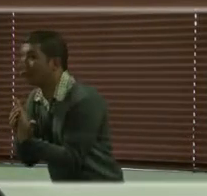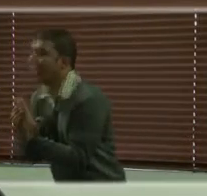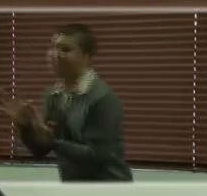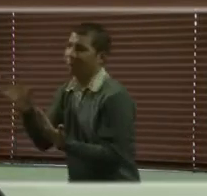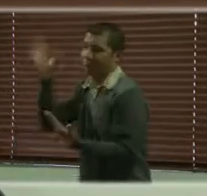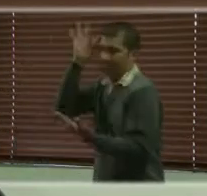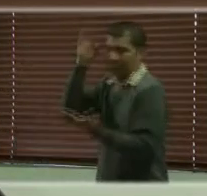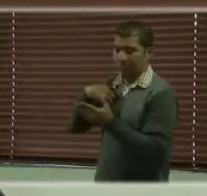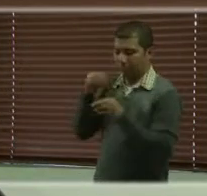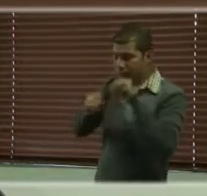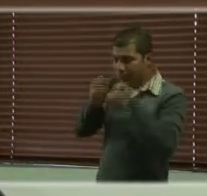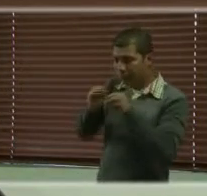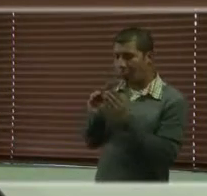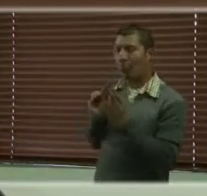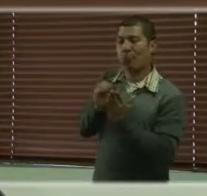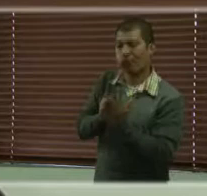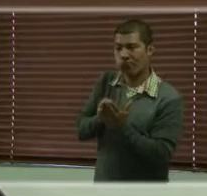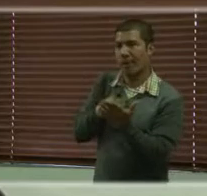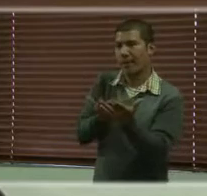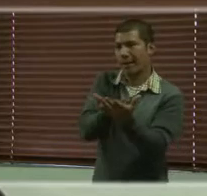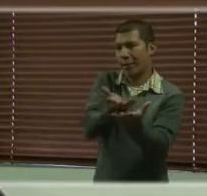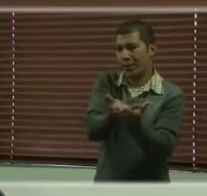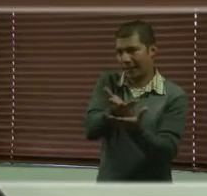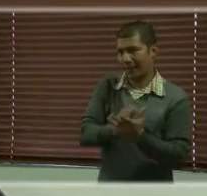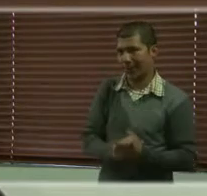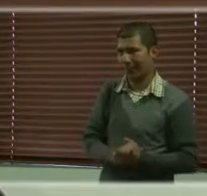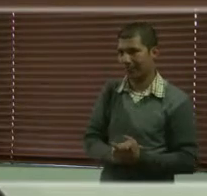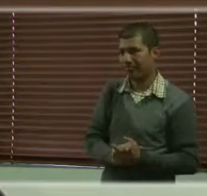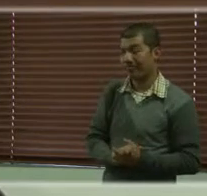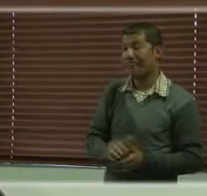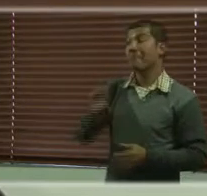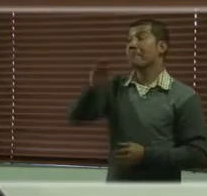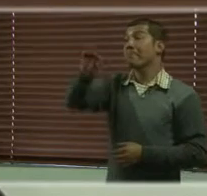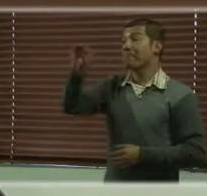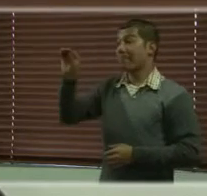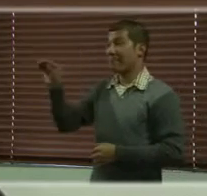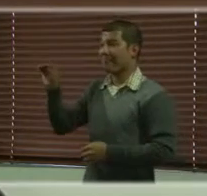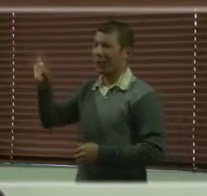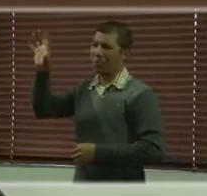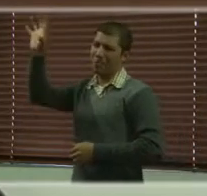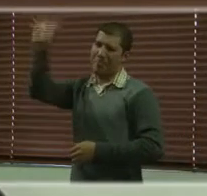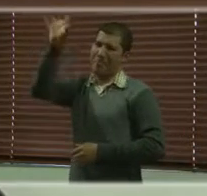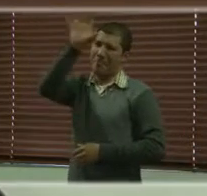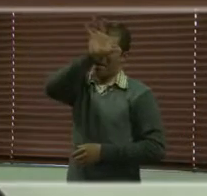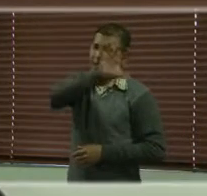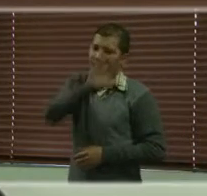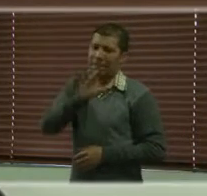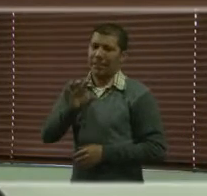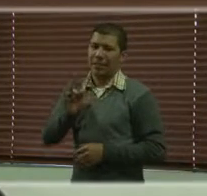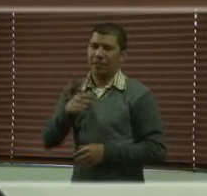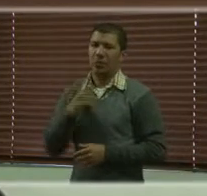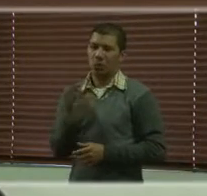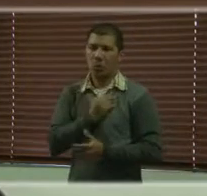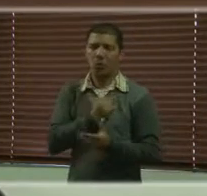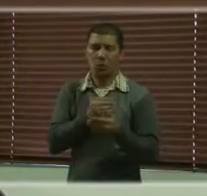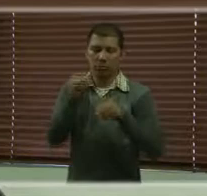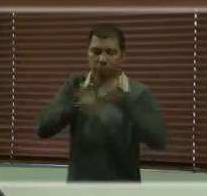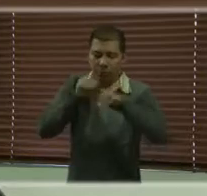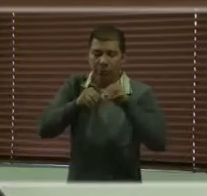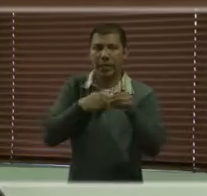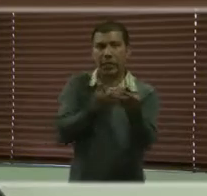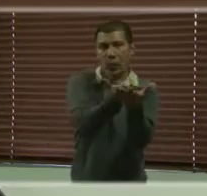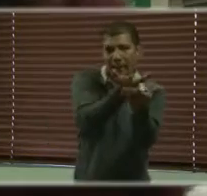ninguno de nuestras recomendaciones ha sido objetadas por la sociedad civil de los países que que ya han sido examinados y creo que